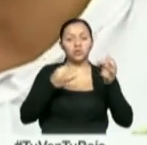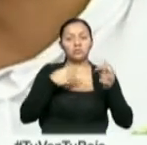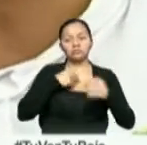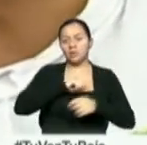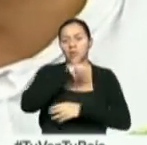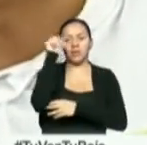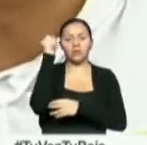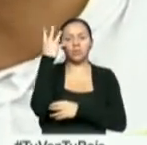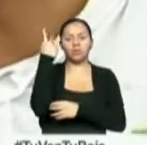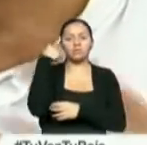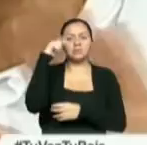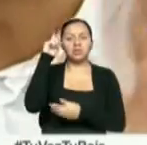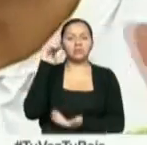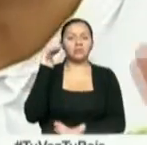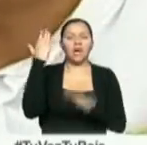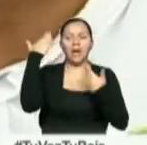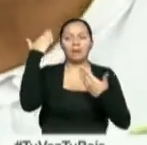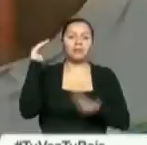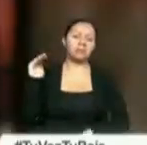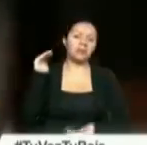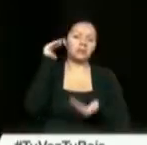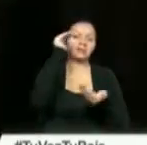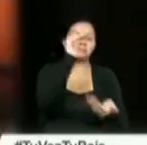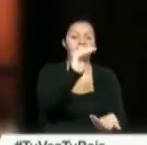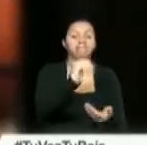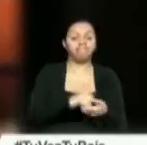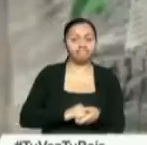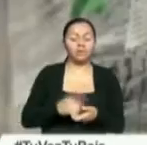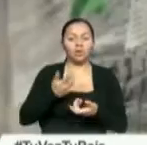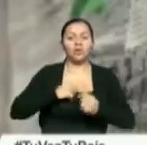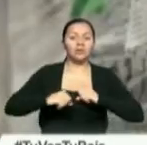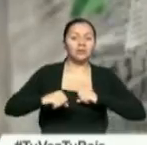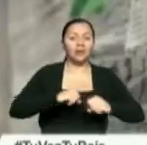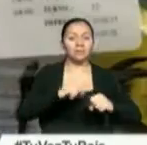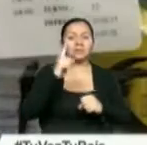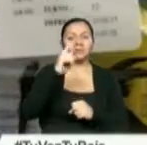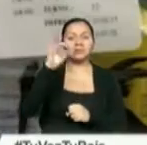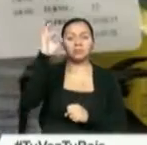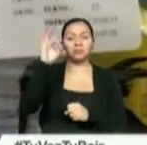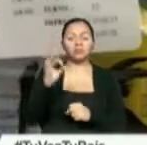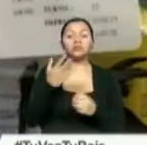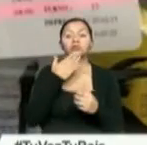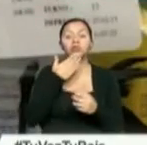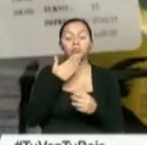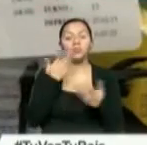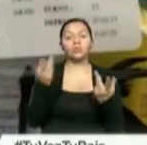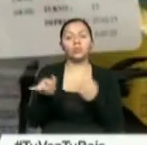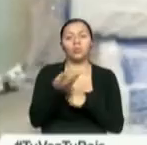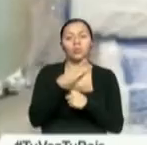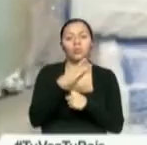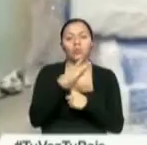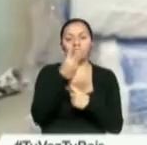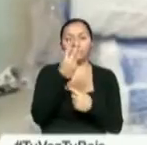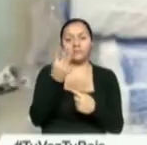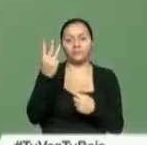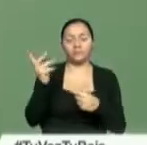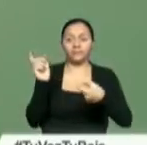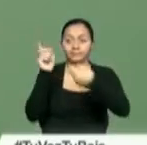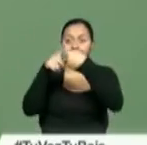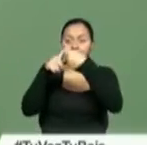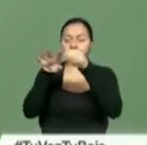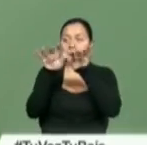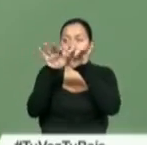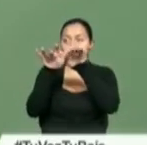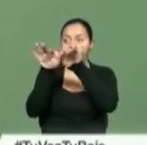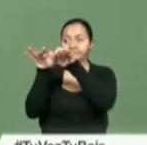dólares por despido intempestivo eso no ocurría nunca el trámite 100% en línea el afiliado debe llenar la solicitud ingresando a la página